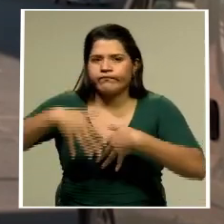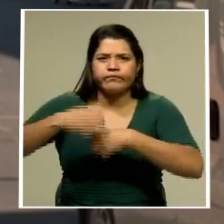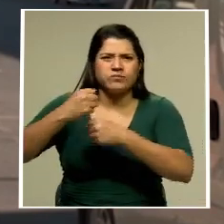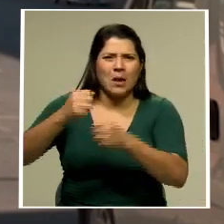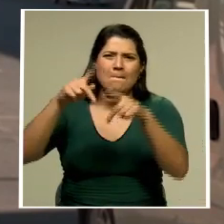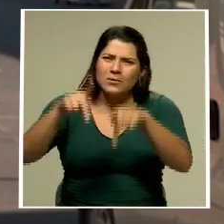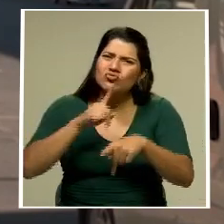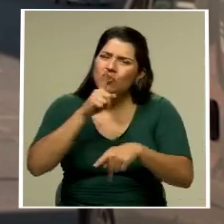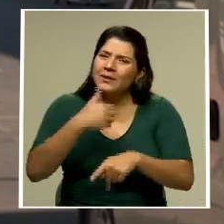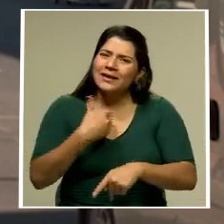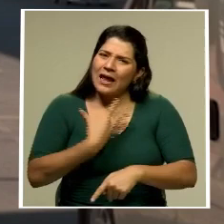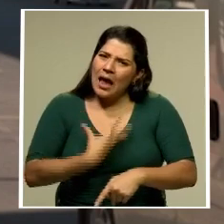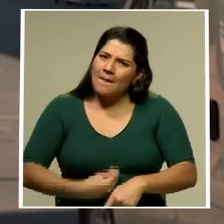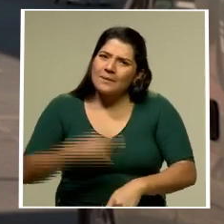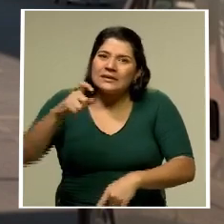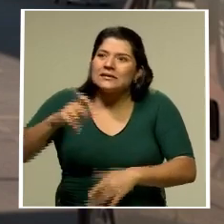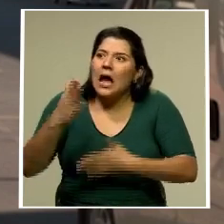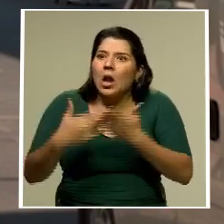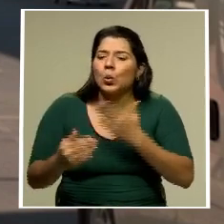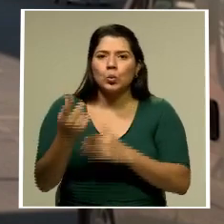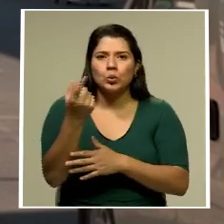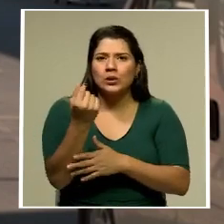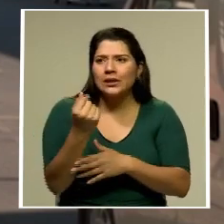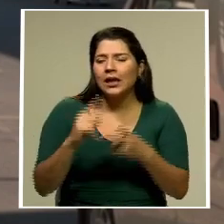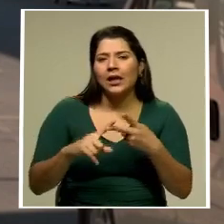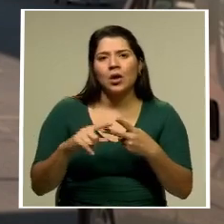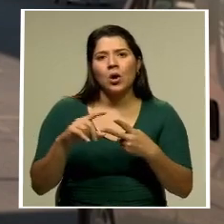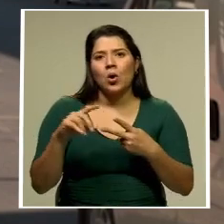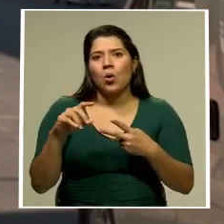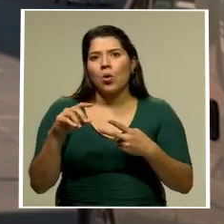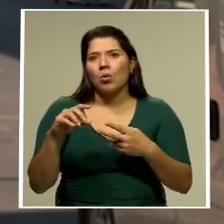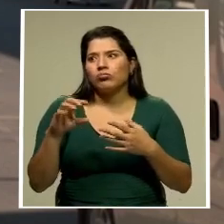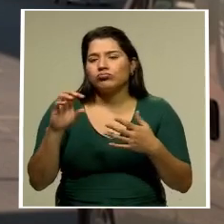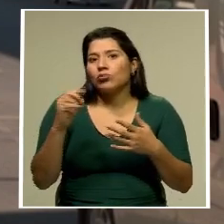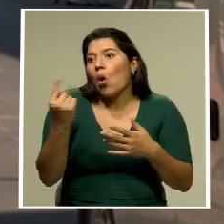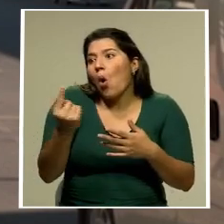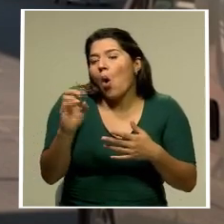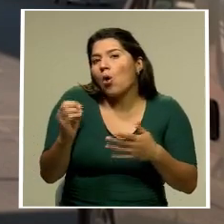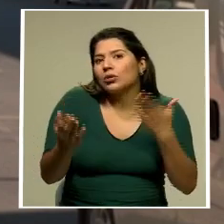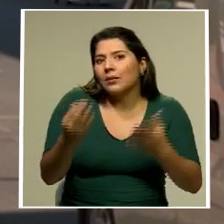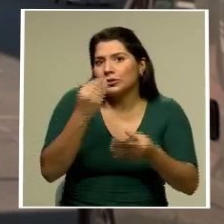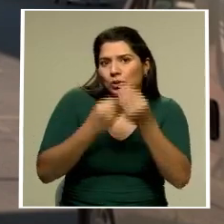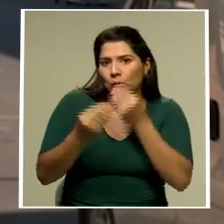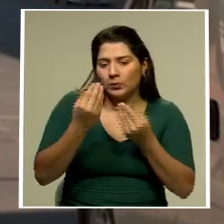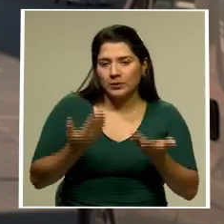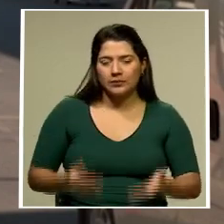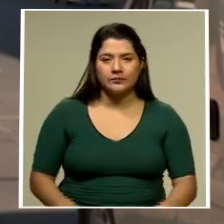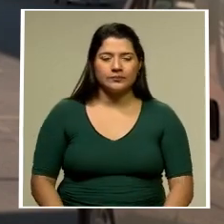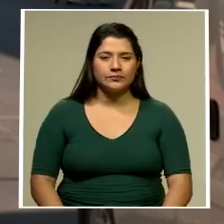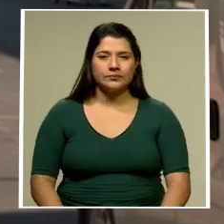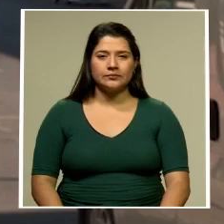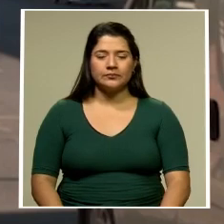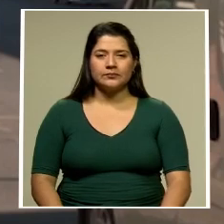realmente hambrienta y necesita algún tipo de ingreso, o ni siquiera diré ingreso, solo diría comida.